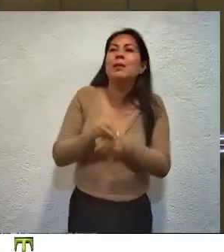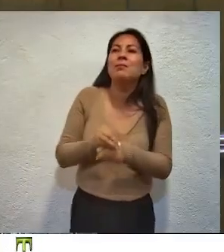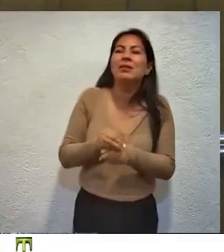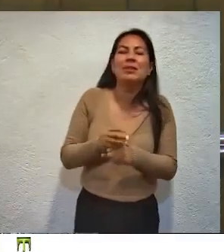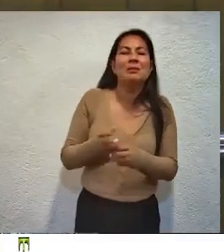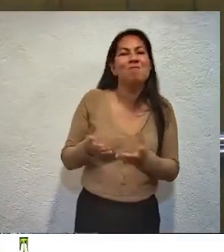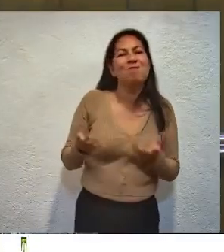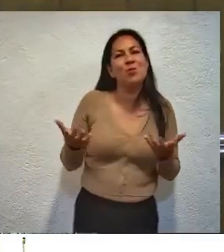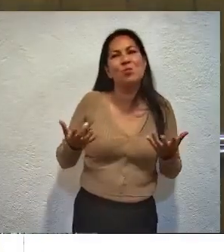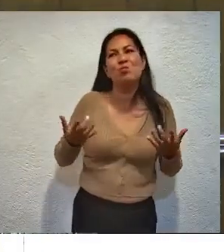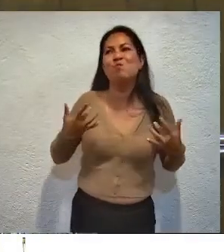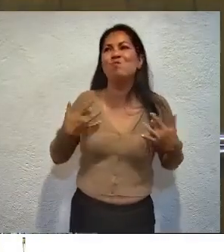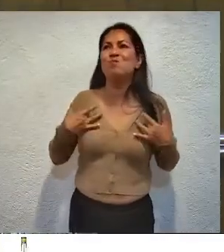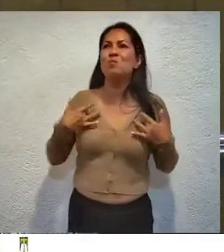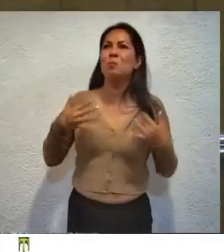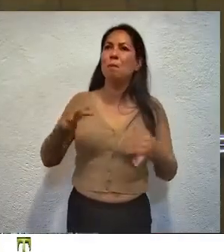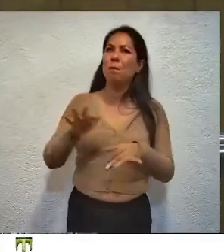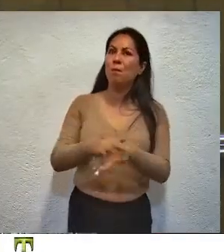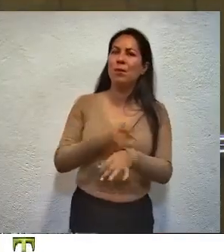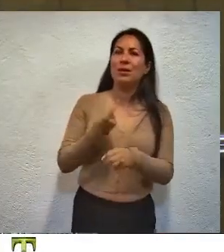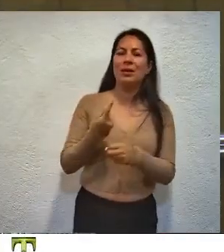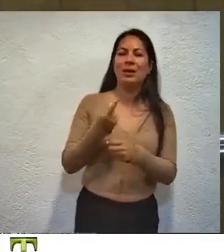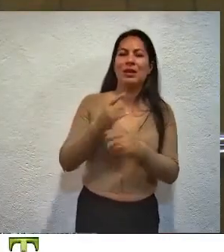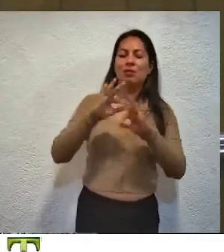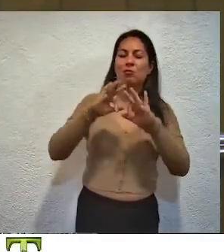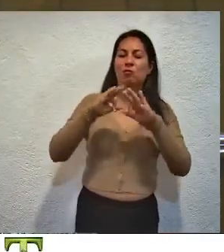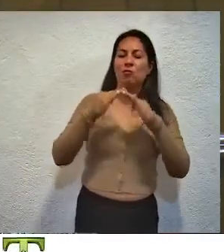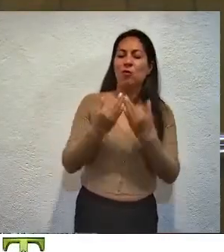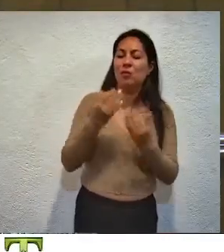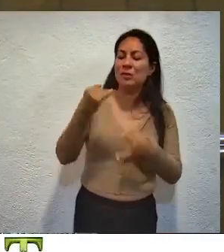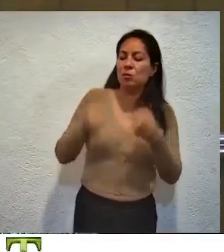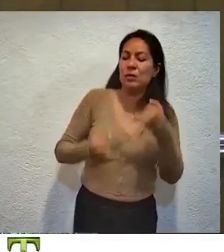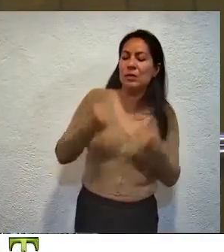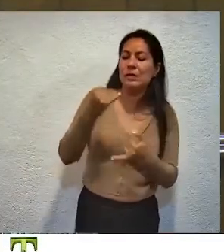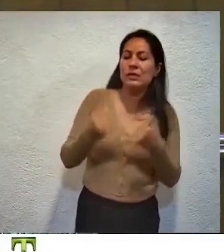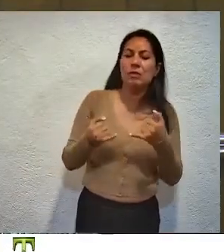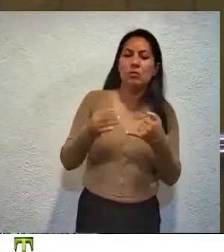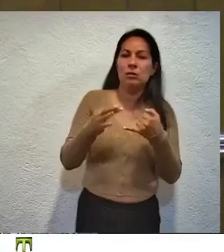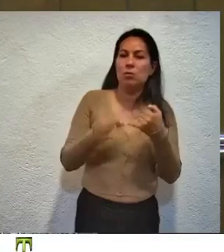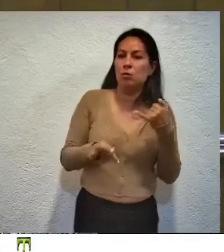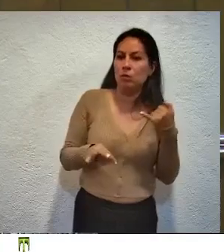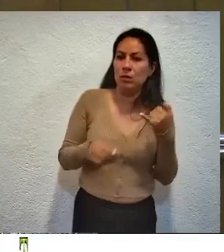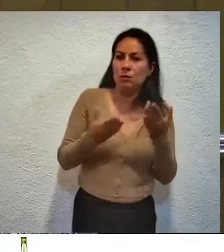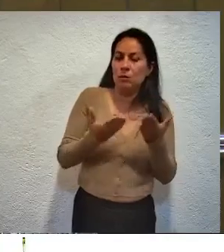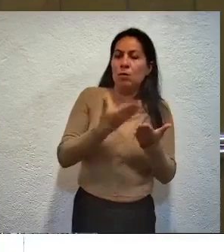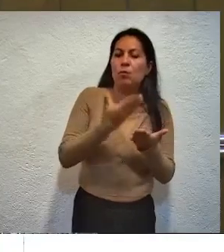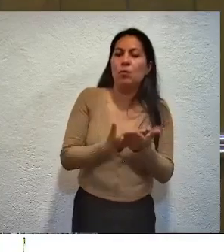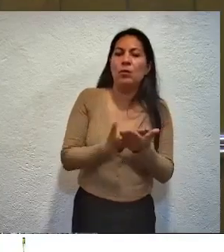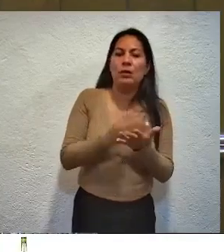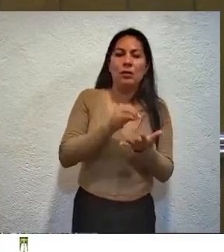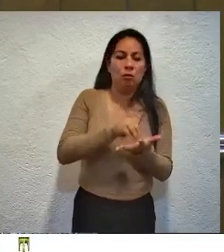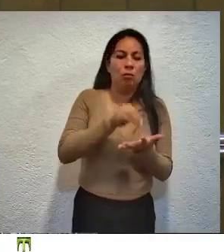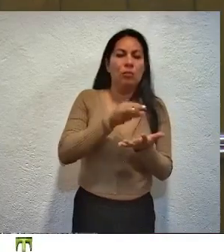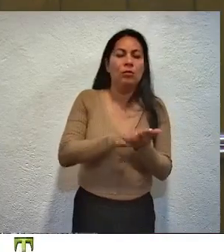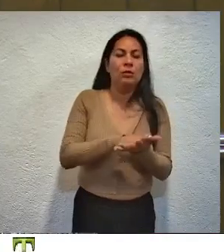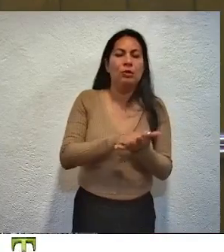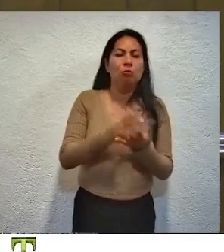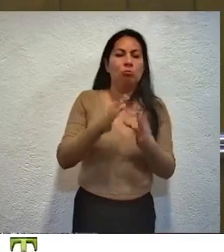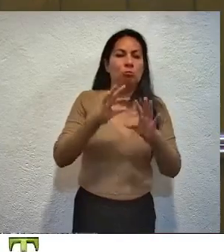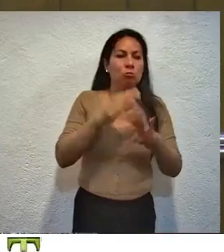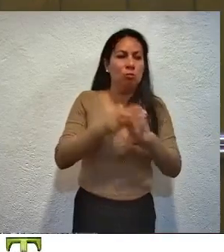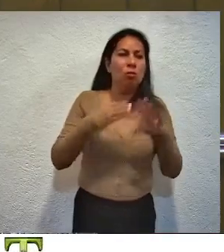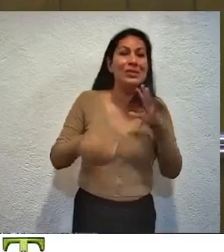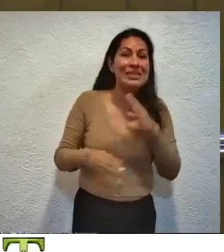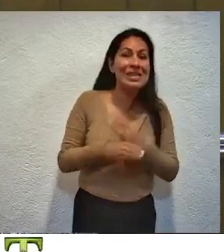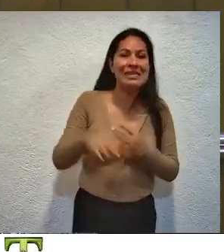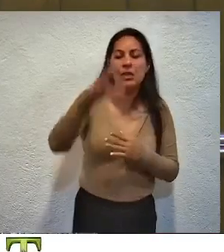disentir porque los argumentos jurídicos que al final propone confirmar en sus términos